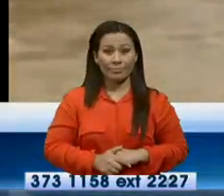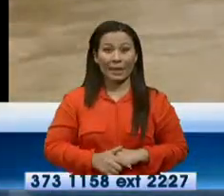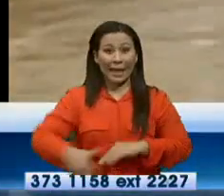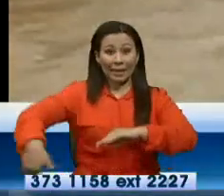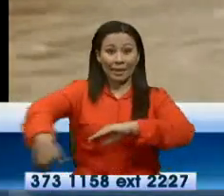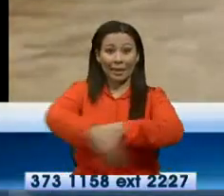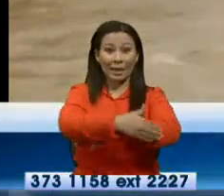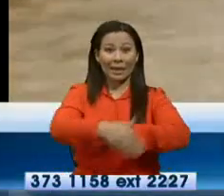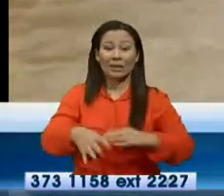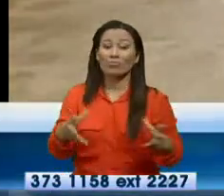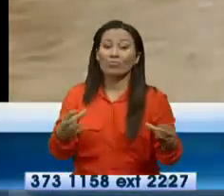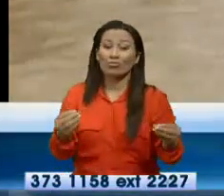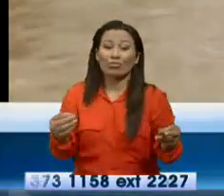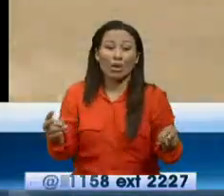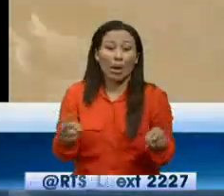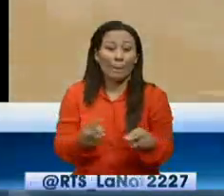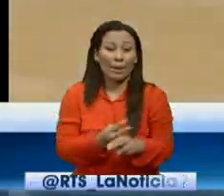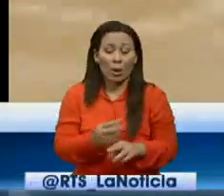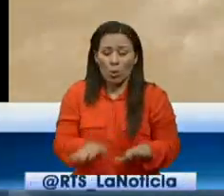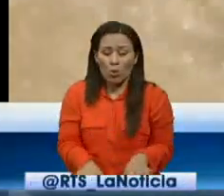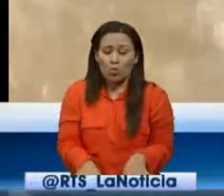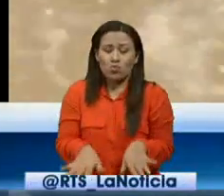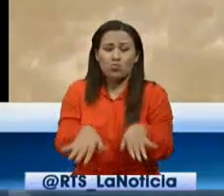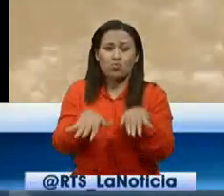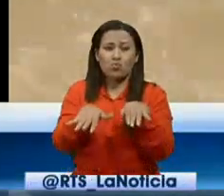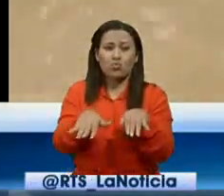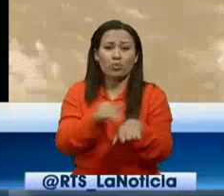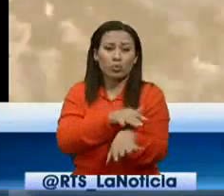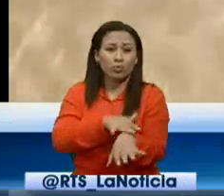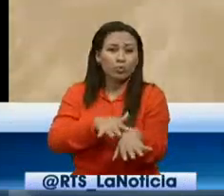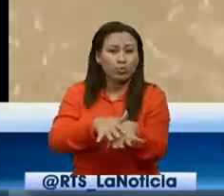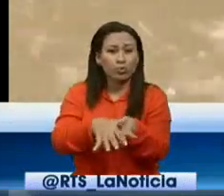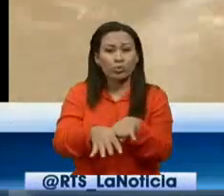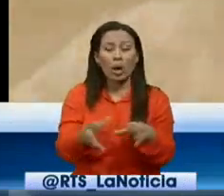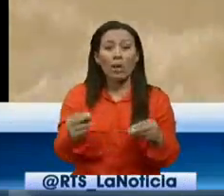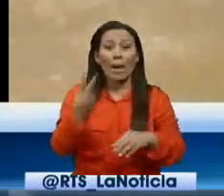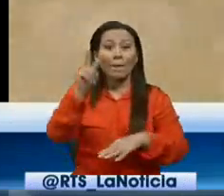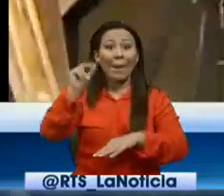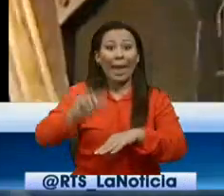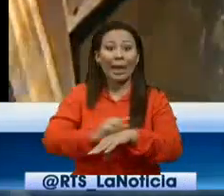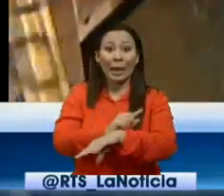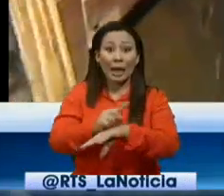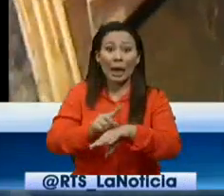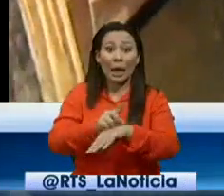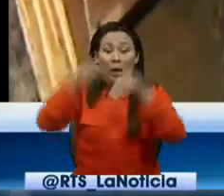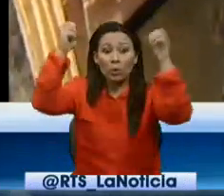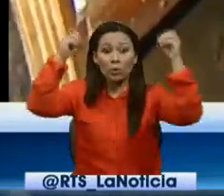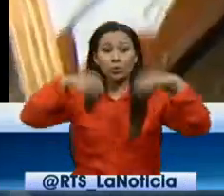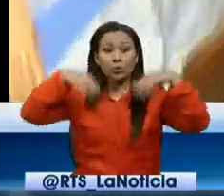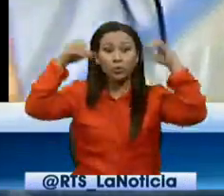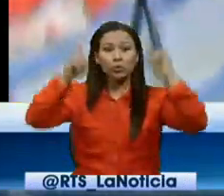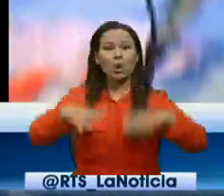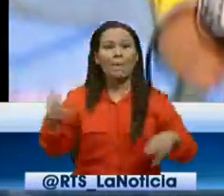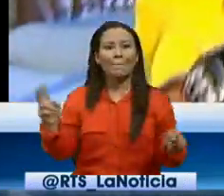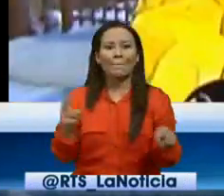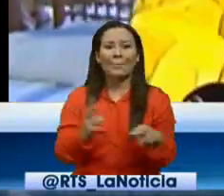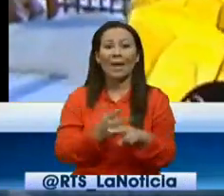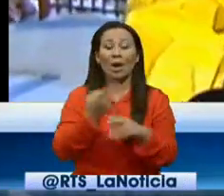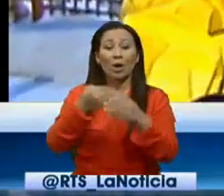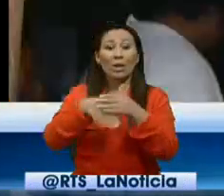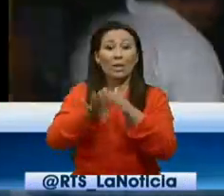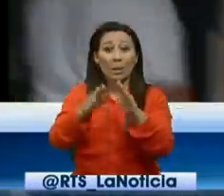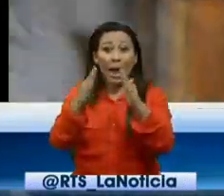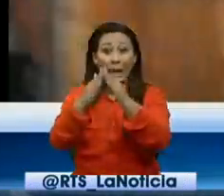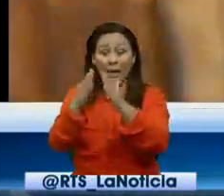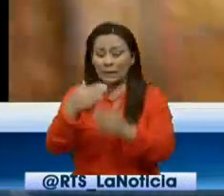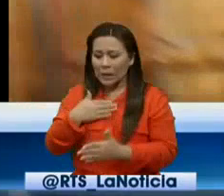Las calles literalmente se convirtieron en ríos luego de soportar casi 20 horas de lluvias. Pero lo peor fue dentro de cada vivienda donde